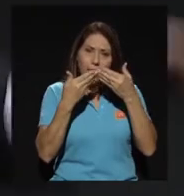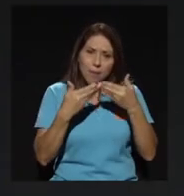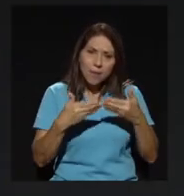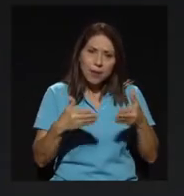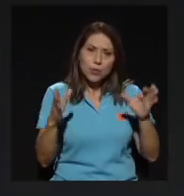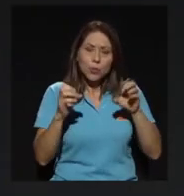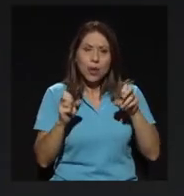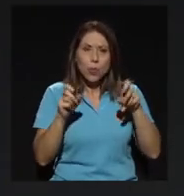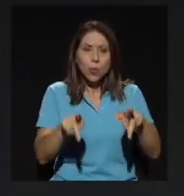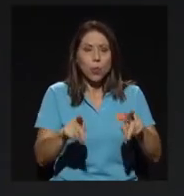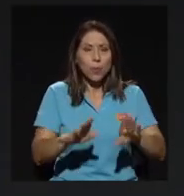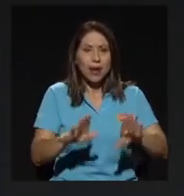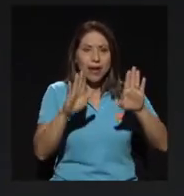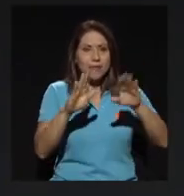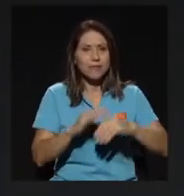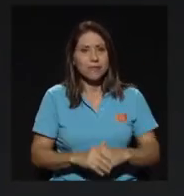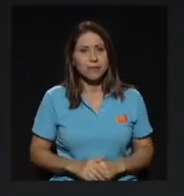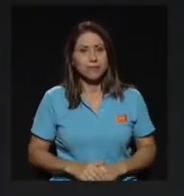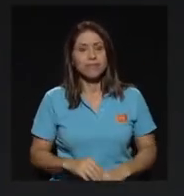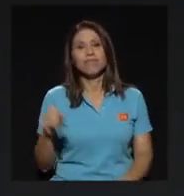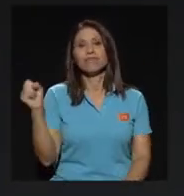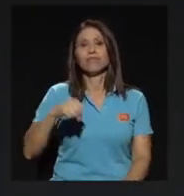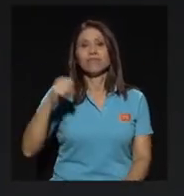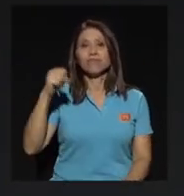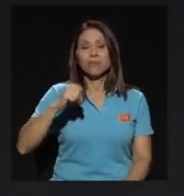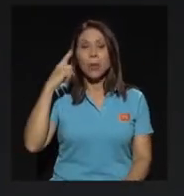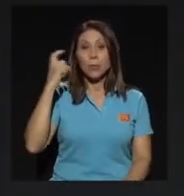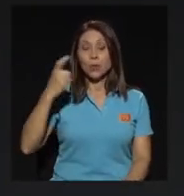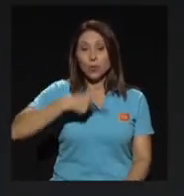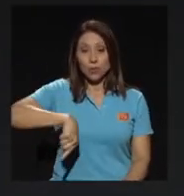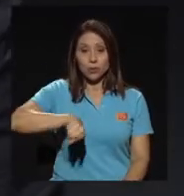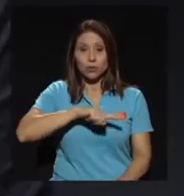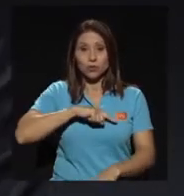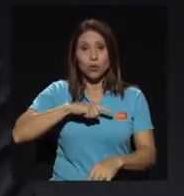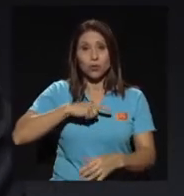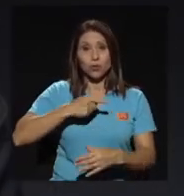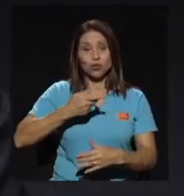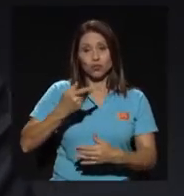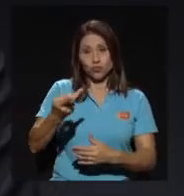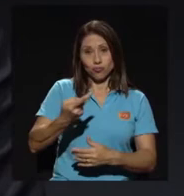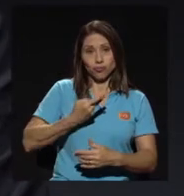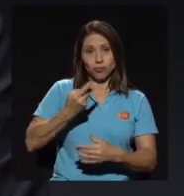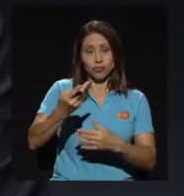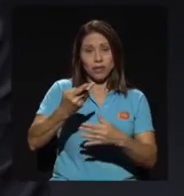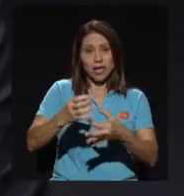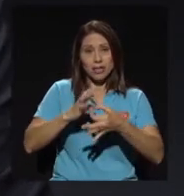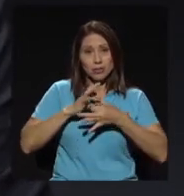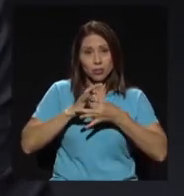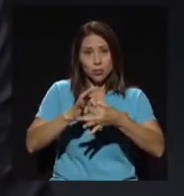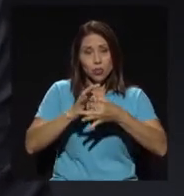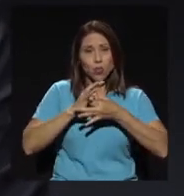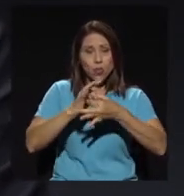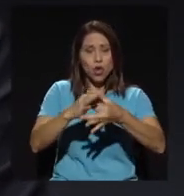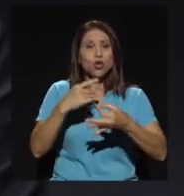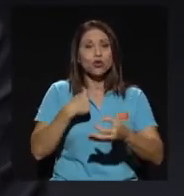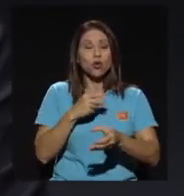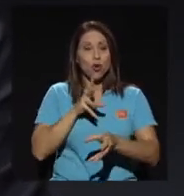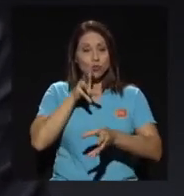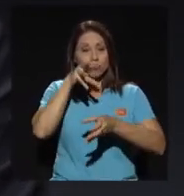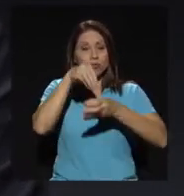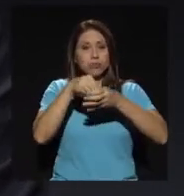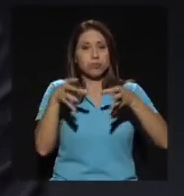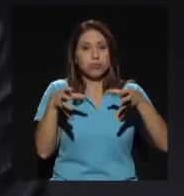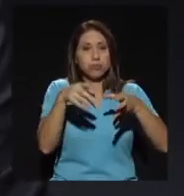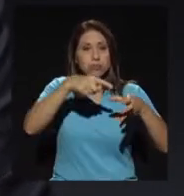espacios maravillosas claro porque cuando nosotros establecimos las relaciones y yo forme parte del grupo que